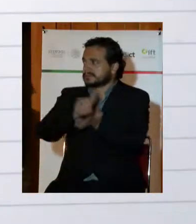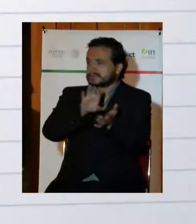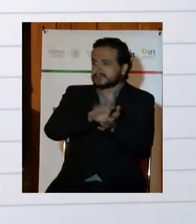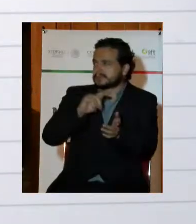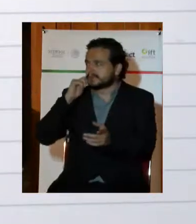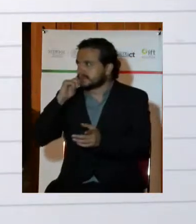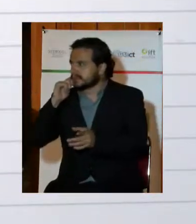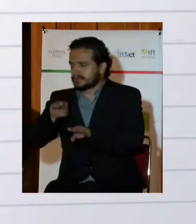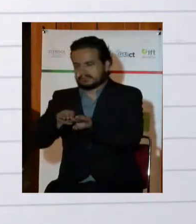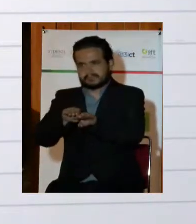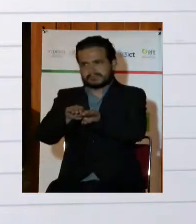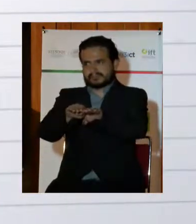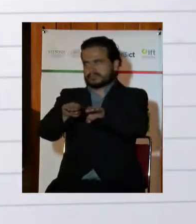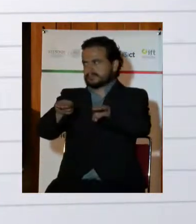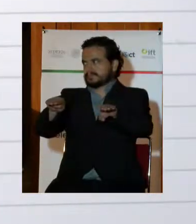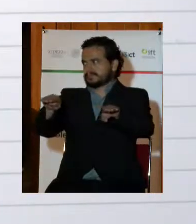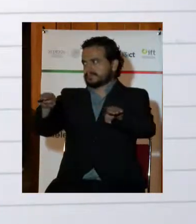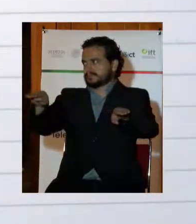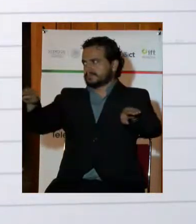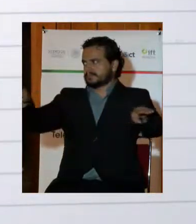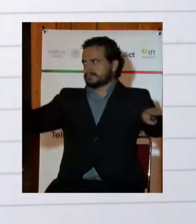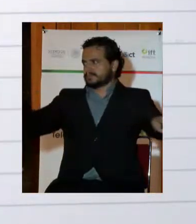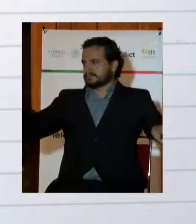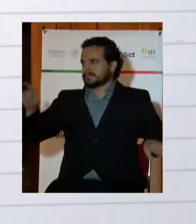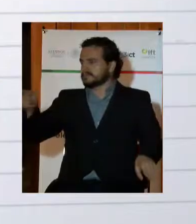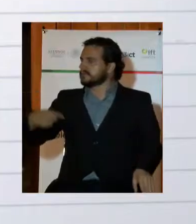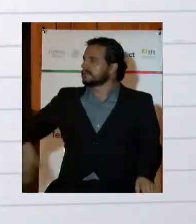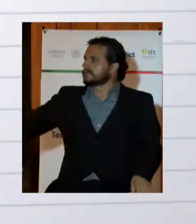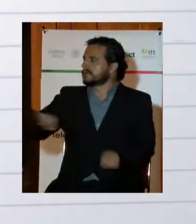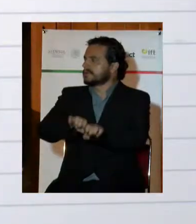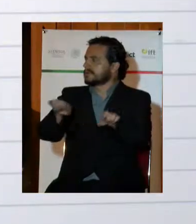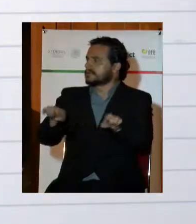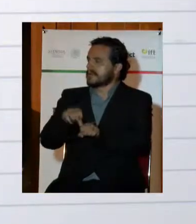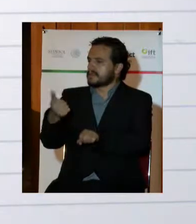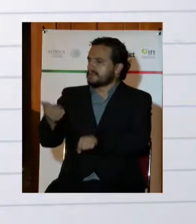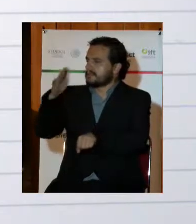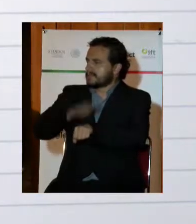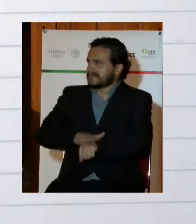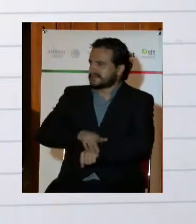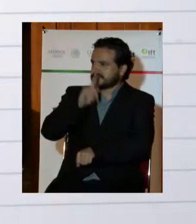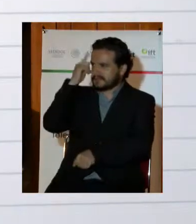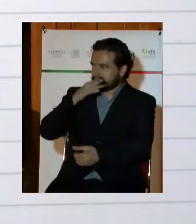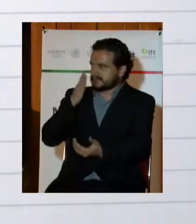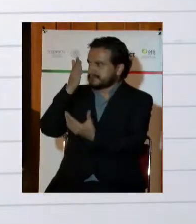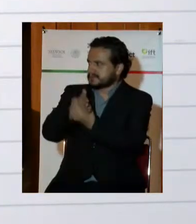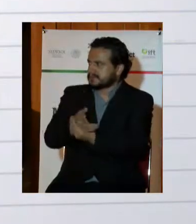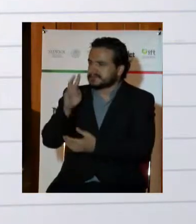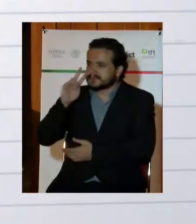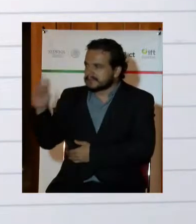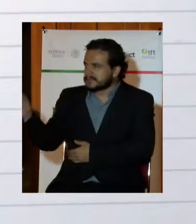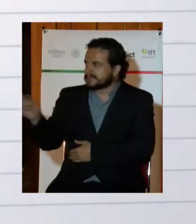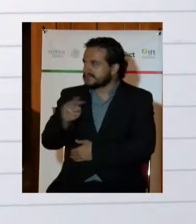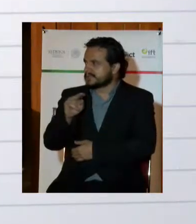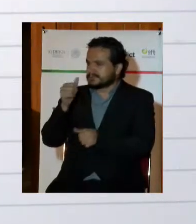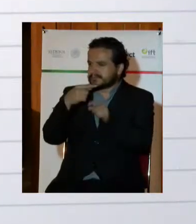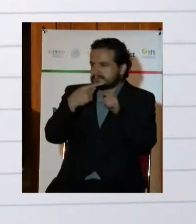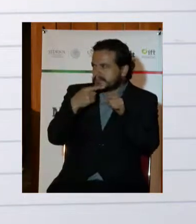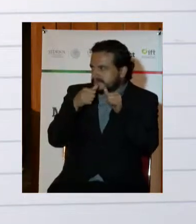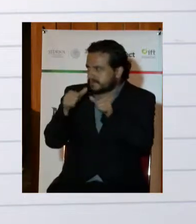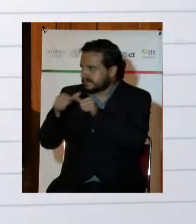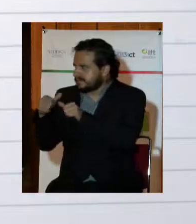usuarios, se dio un equipo administrativo que quiso entrarle al tema de accesibilidad e invertir en el tema de accesibilidad, un equipo de desarrollo de